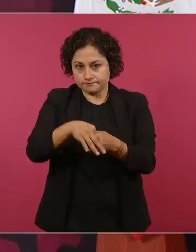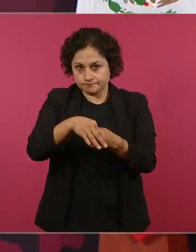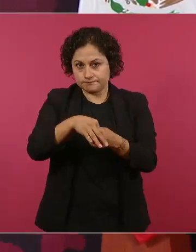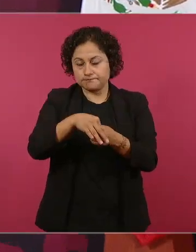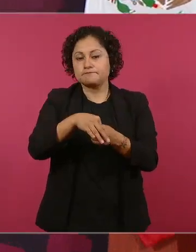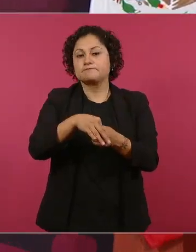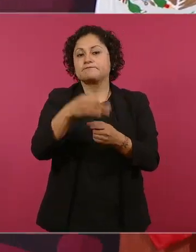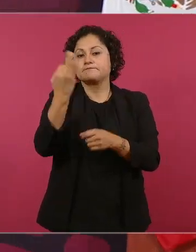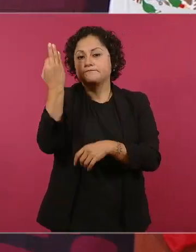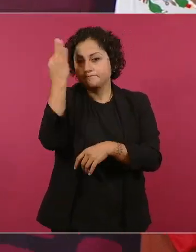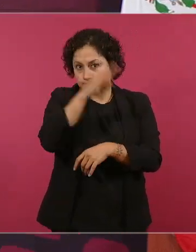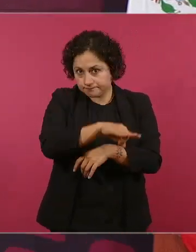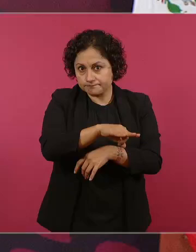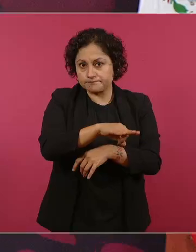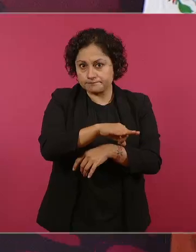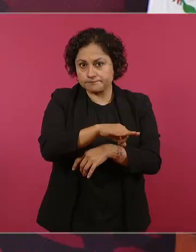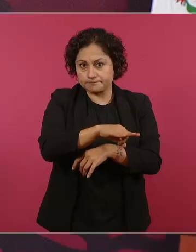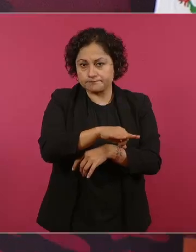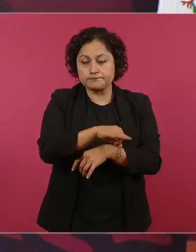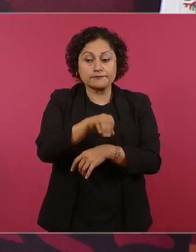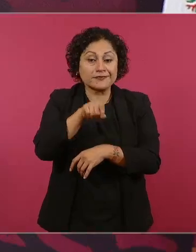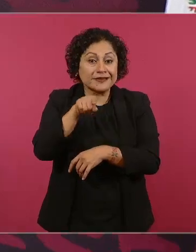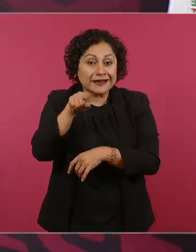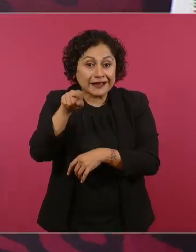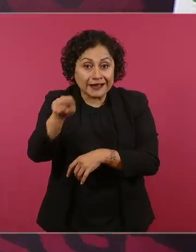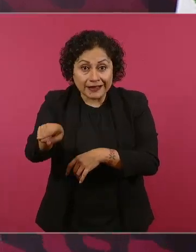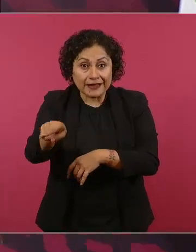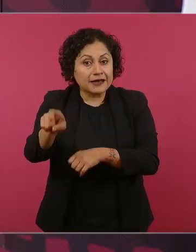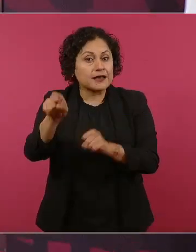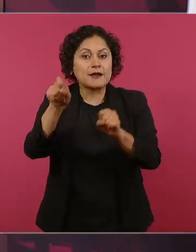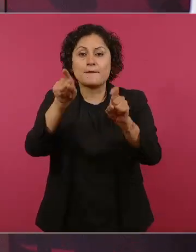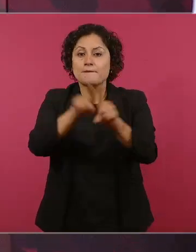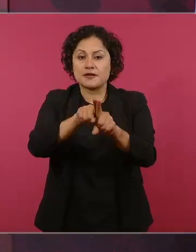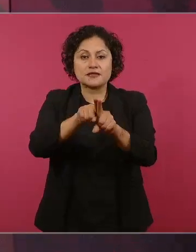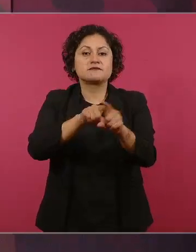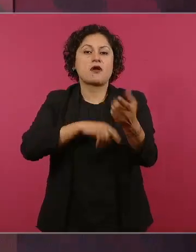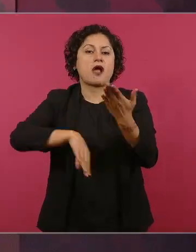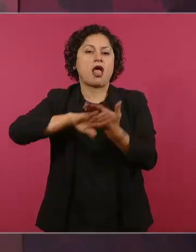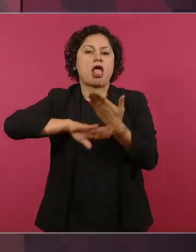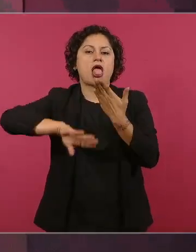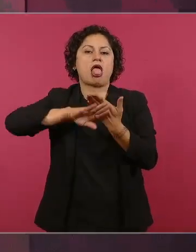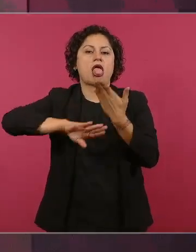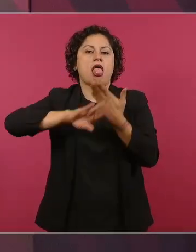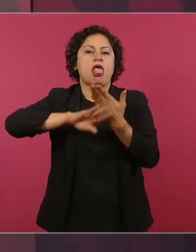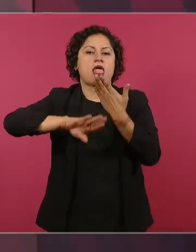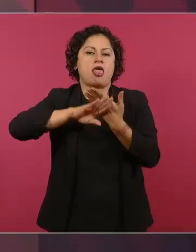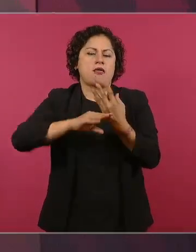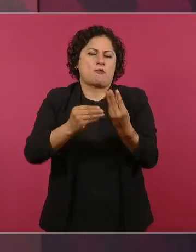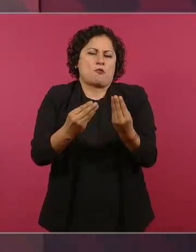el promotor de la guerra sucia en mi contra.